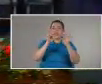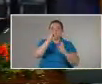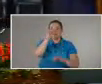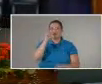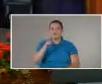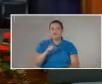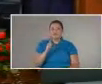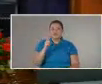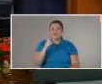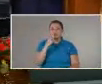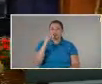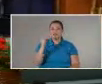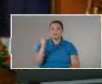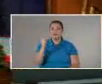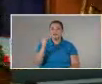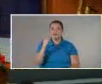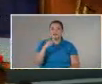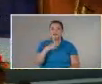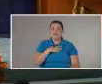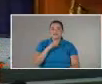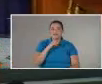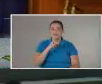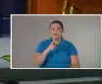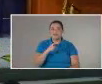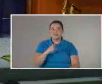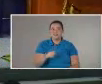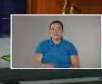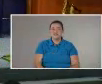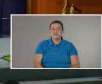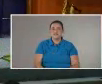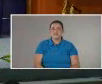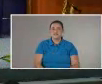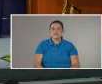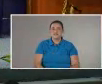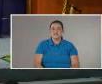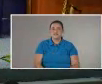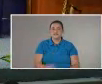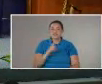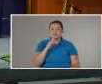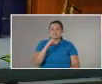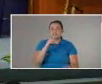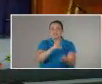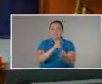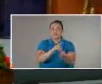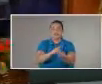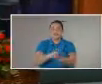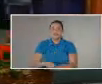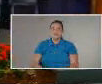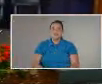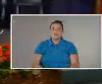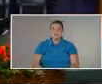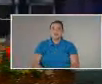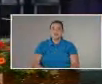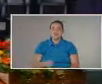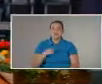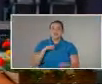Y un hermano se apiadó de mí y me dice, y le dice al paramédico: mire, si da la receta yo puedo ir a comprarle a la farmacia.